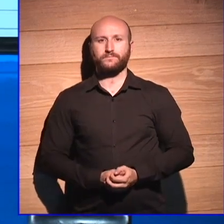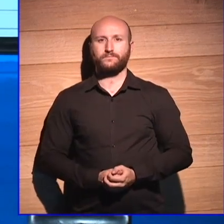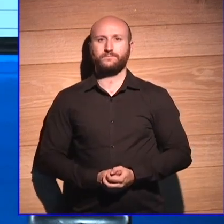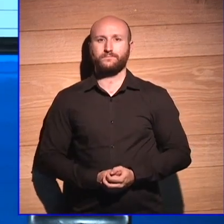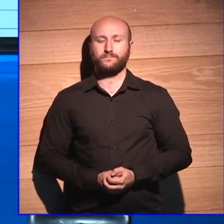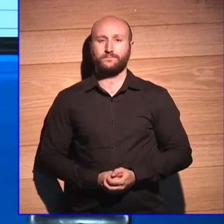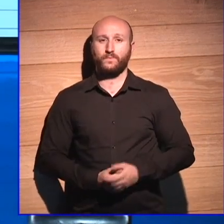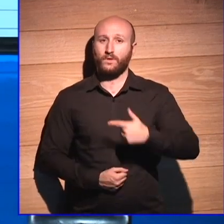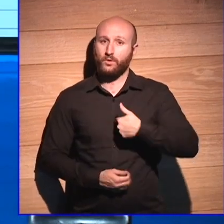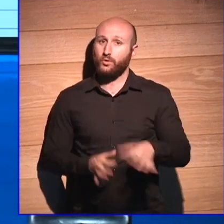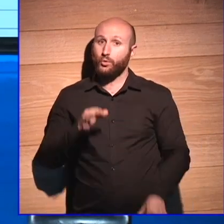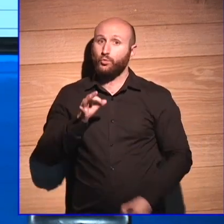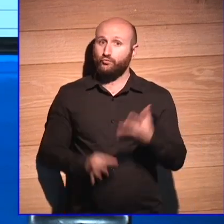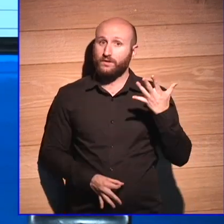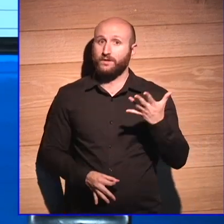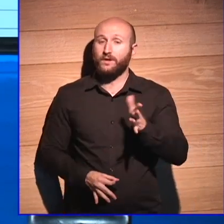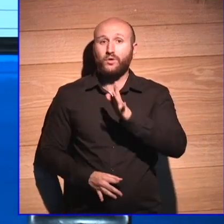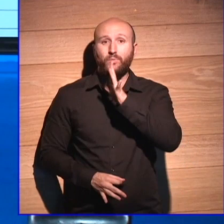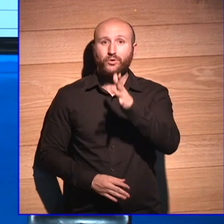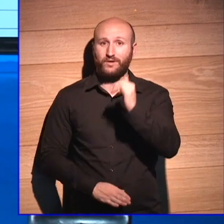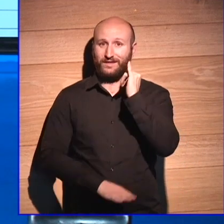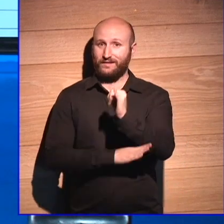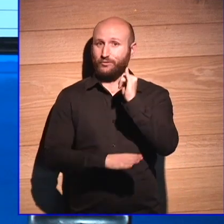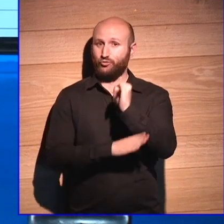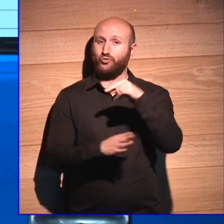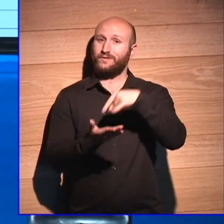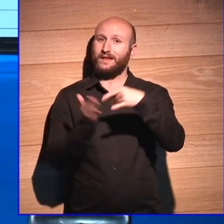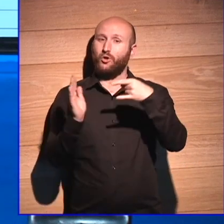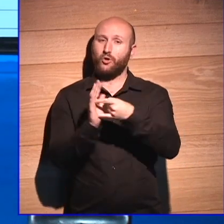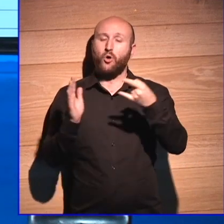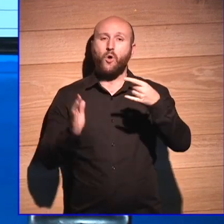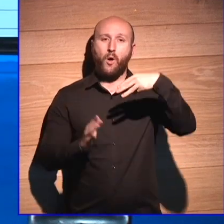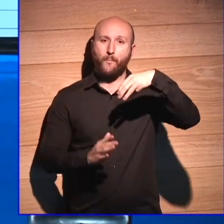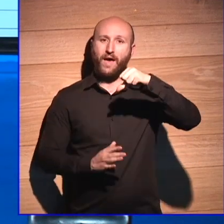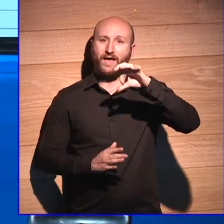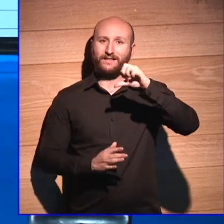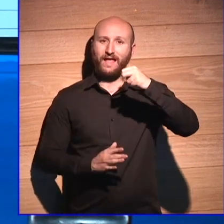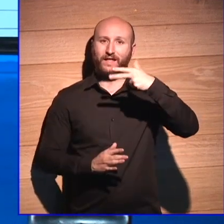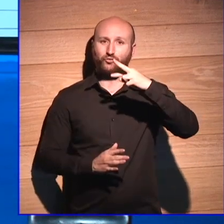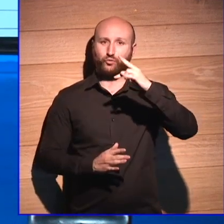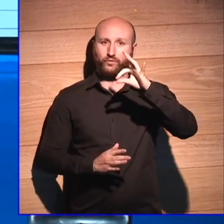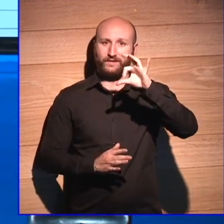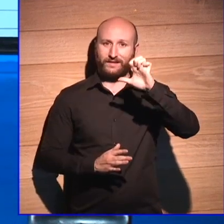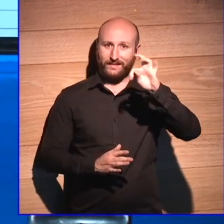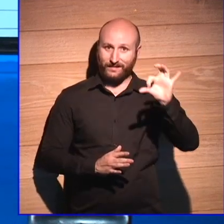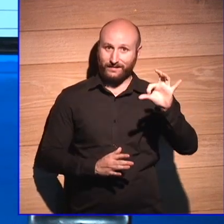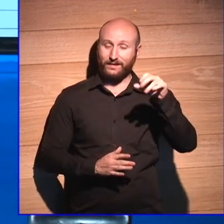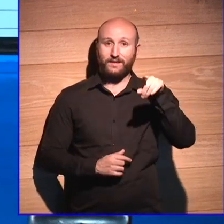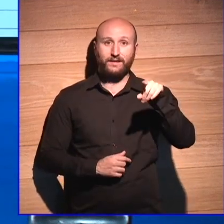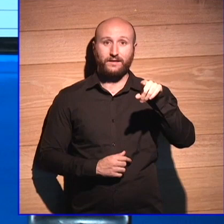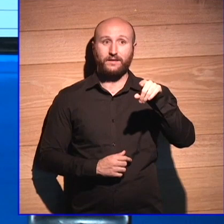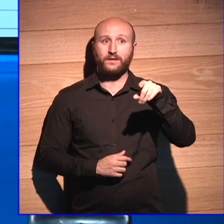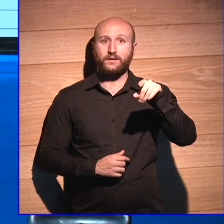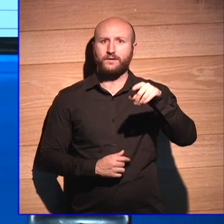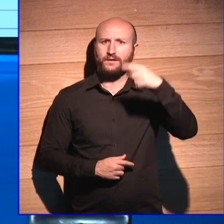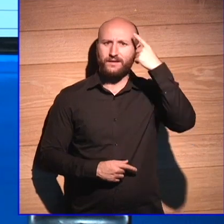Tuve la suerte de que el Instituto Tecnológico de Massachusetts, el MIT, supo de que yo